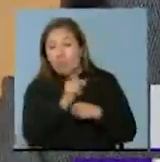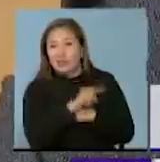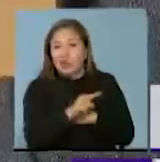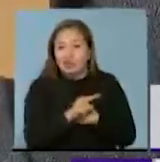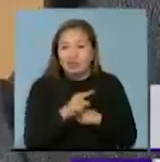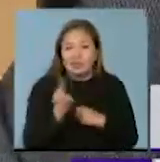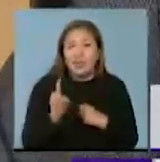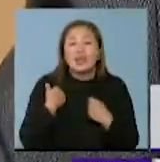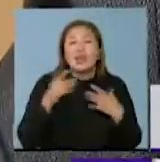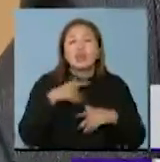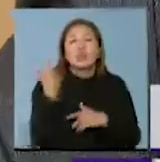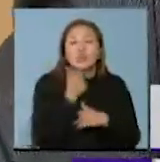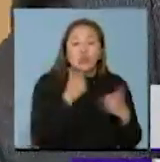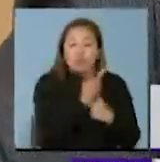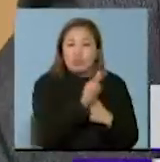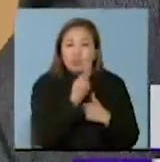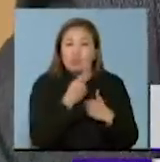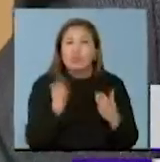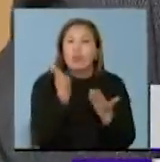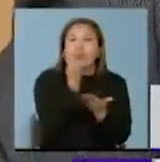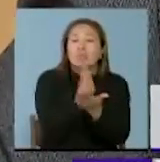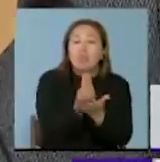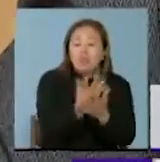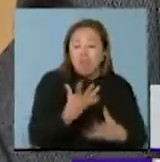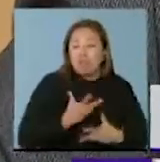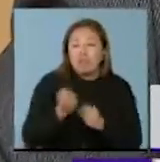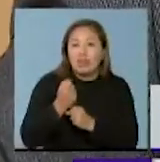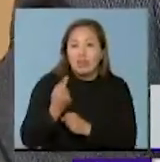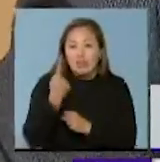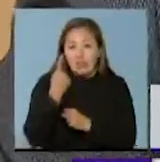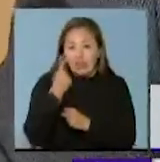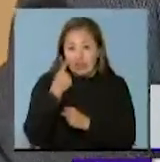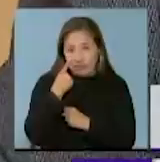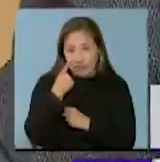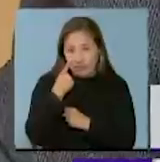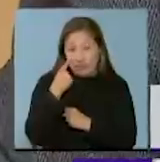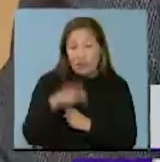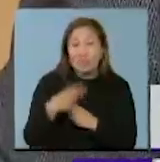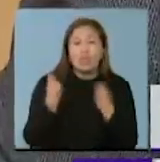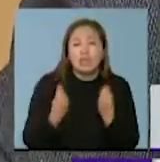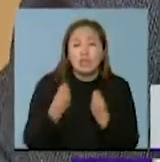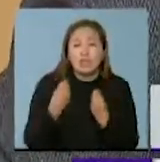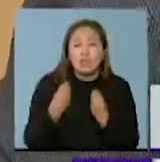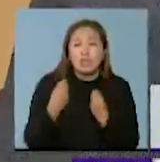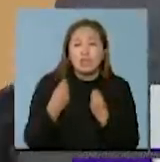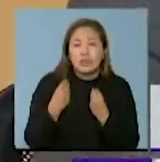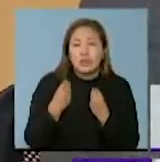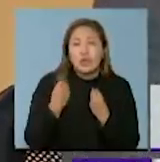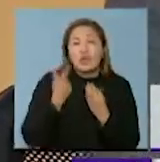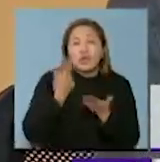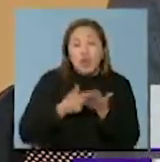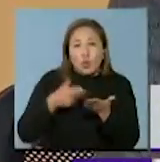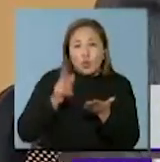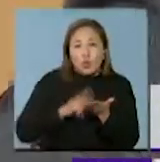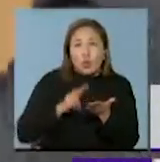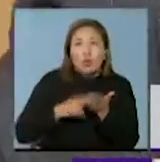defensa a favor de la vida, fundamentalmente en el hecho de que acá de lo que se trata es de revalorizar o